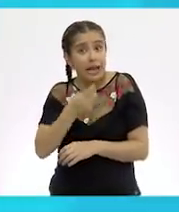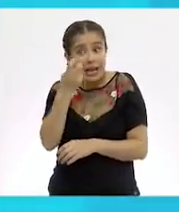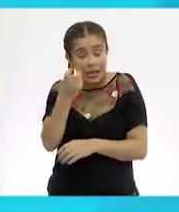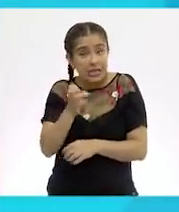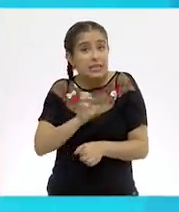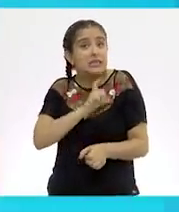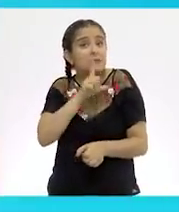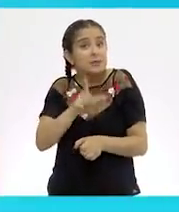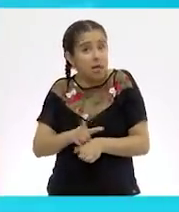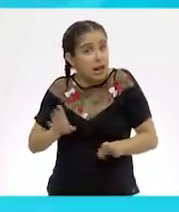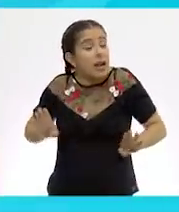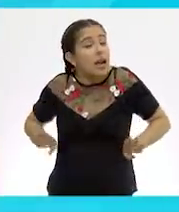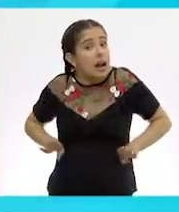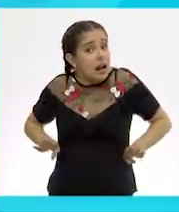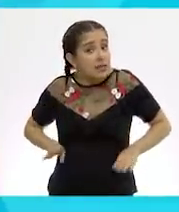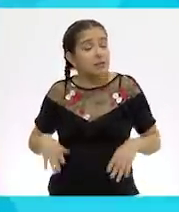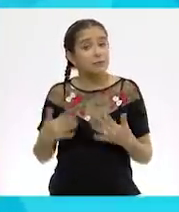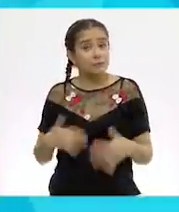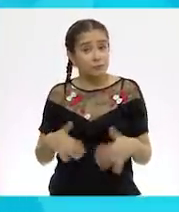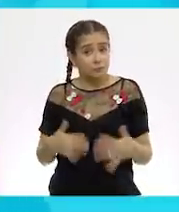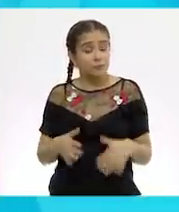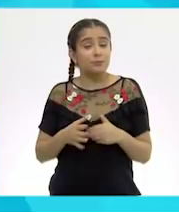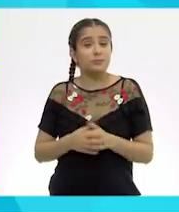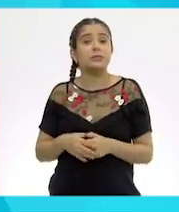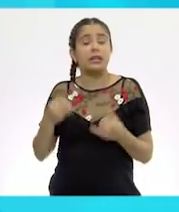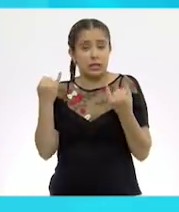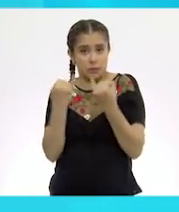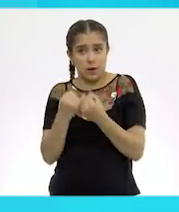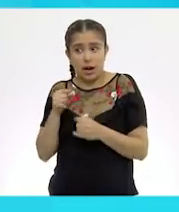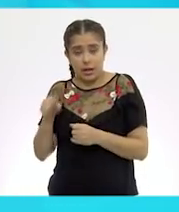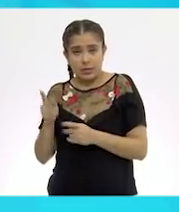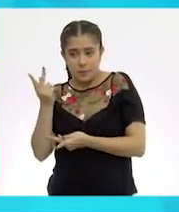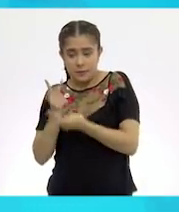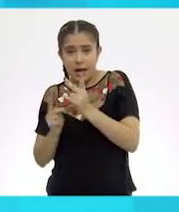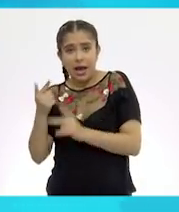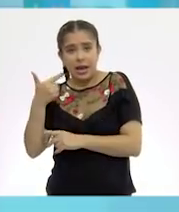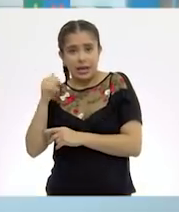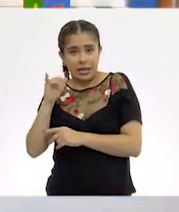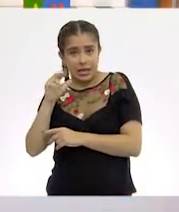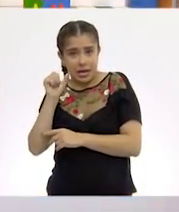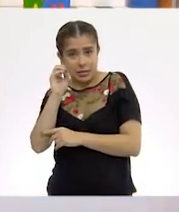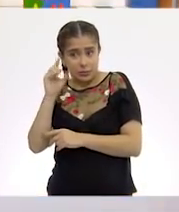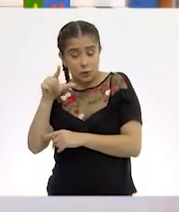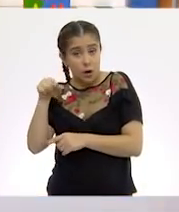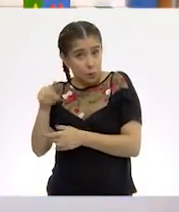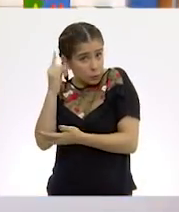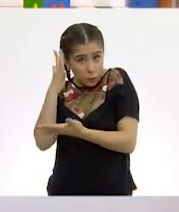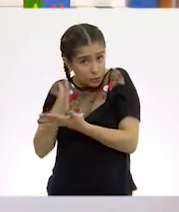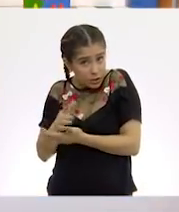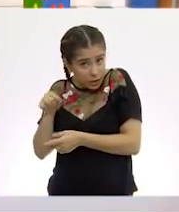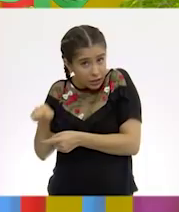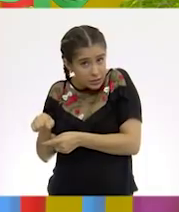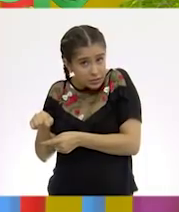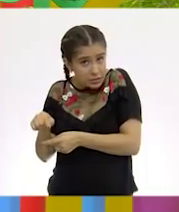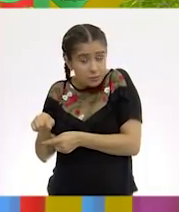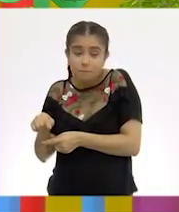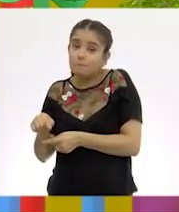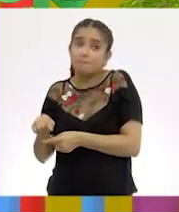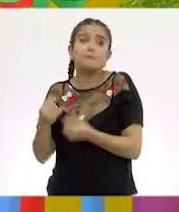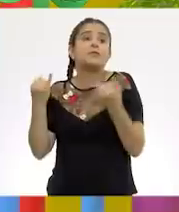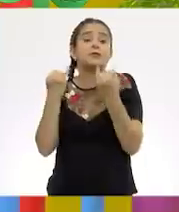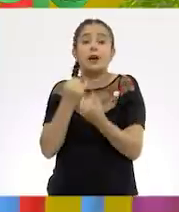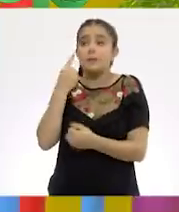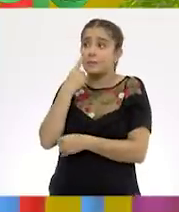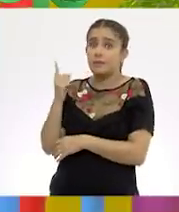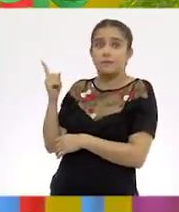muy especial. Y también, junto a ella, el girasol no es la única flor que hace lo mismo. ¿Tú sabes cómo se